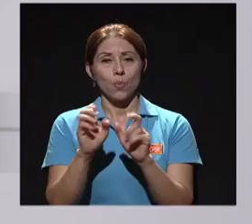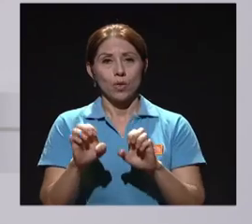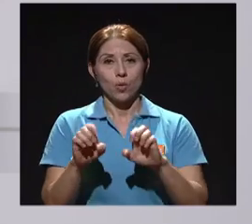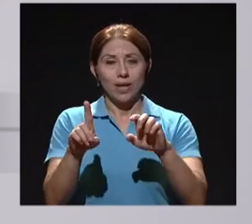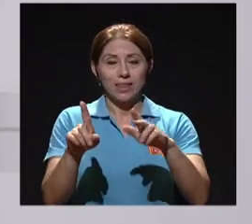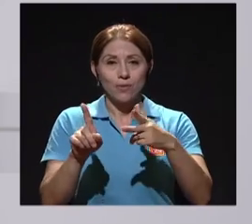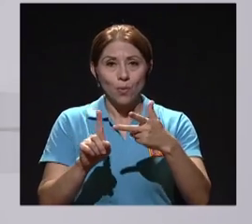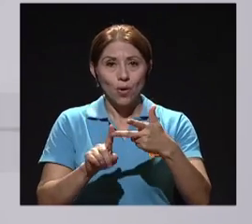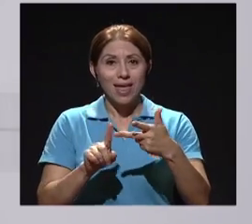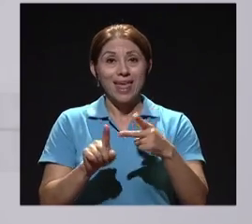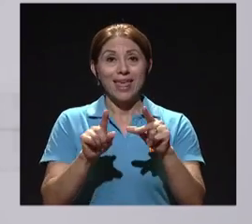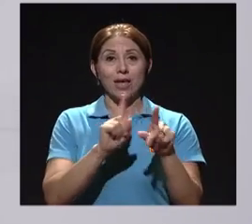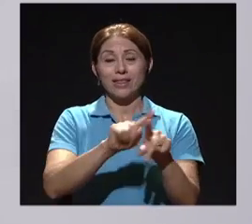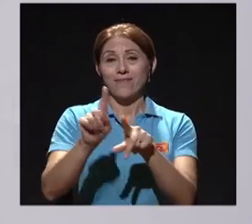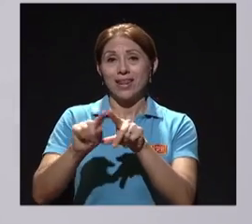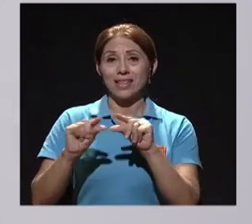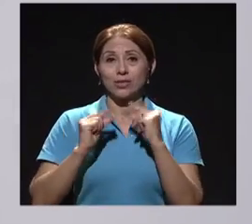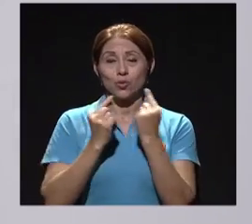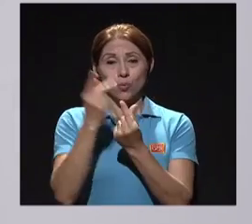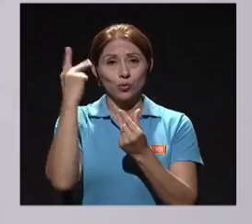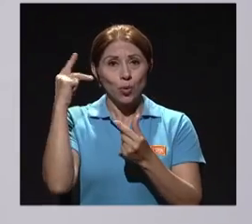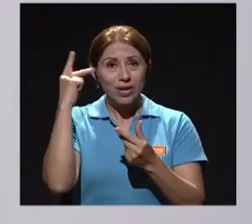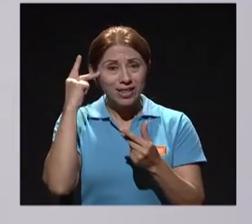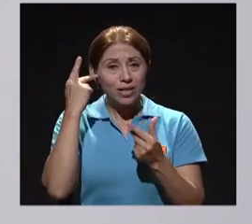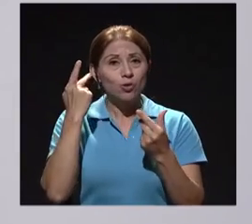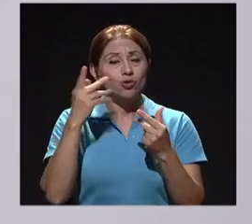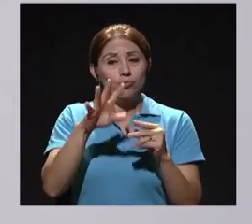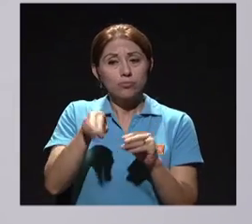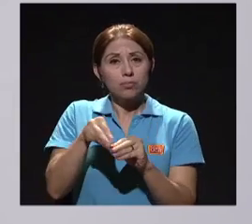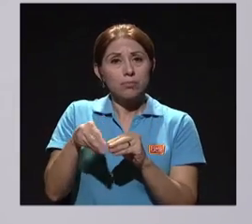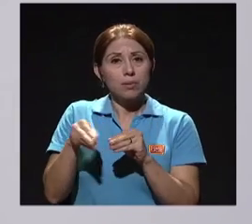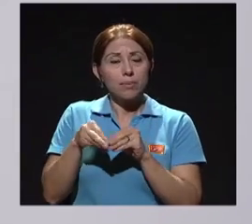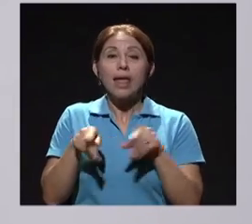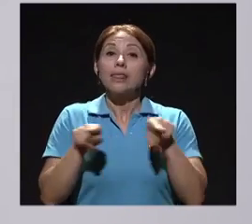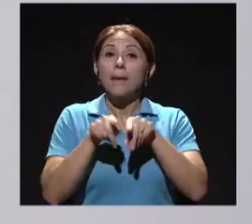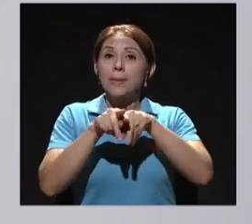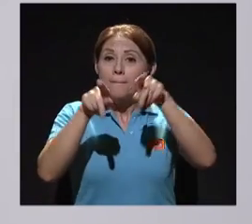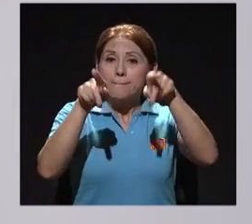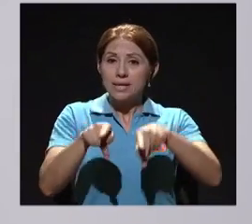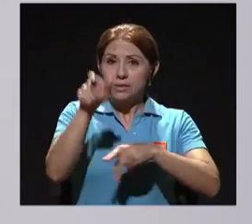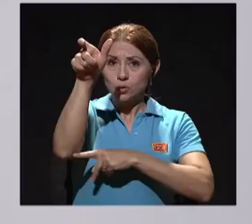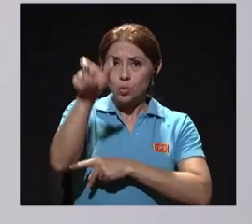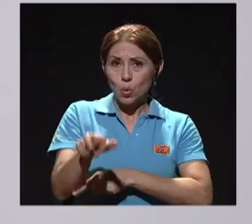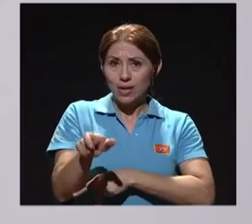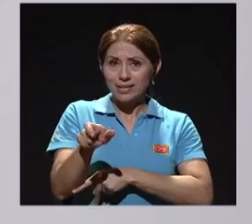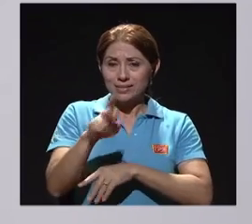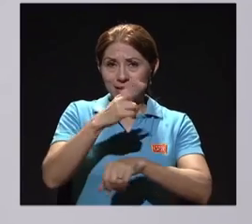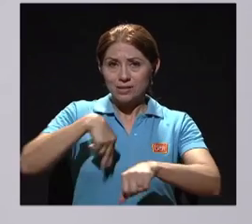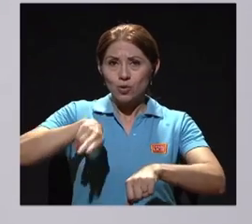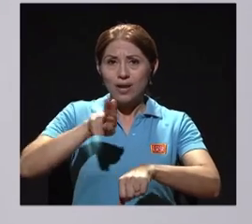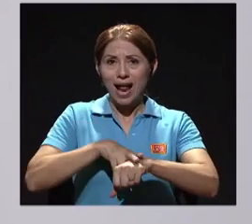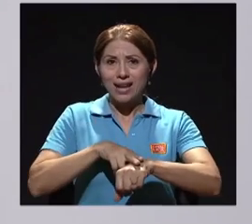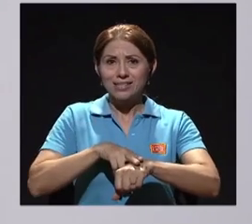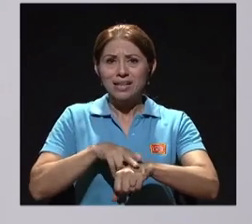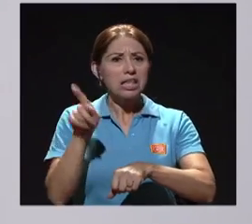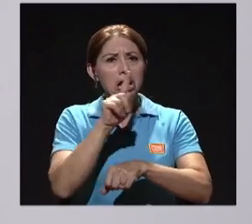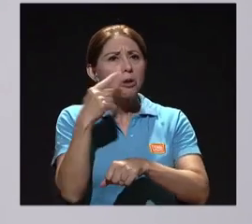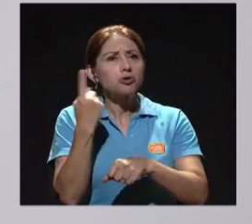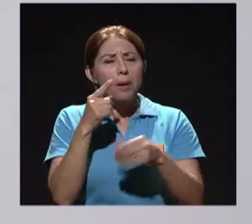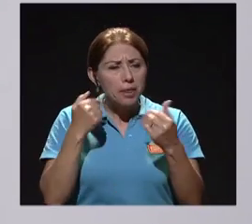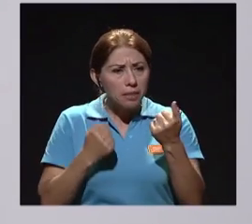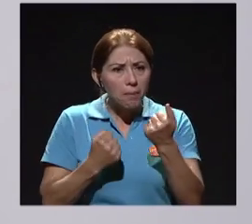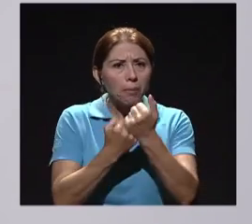diferentes bancadas de los partidos políticos sino incluso personalidades nacionales que trascienden los intereses partidistas